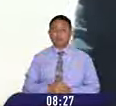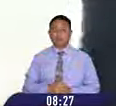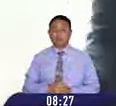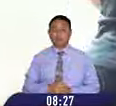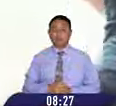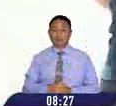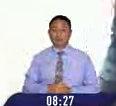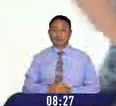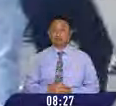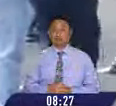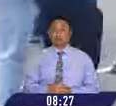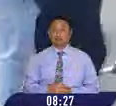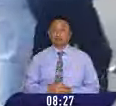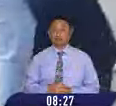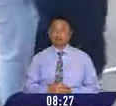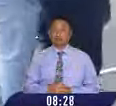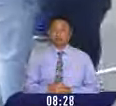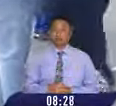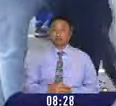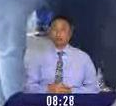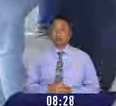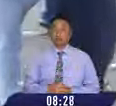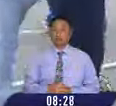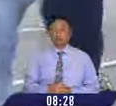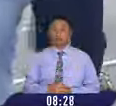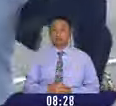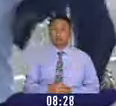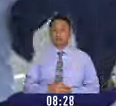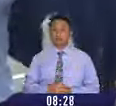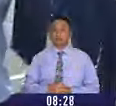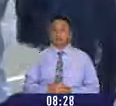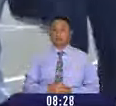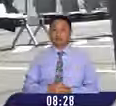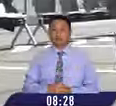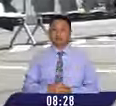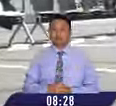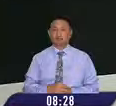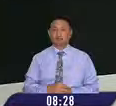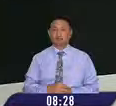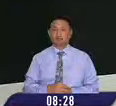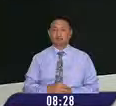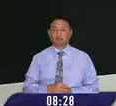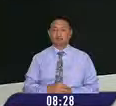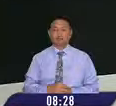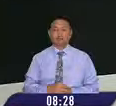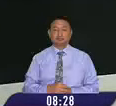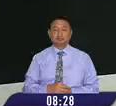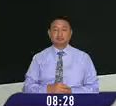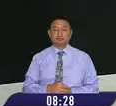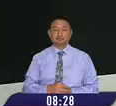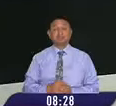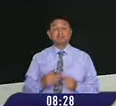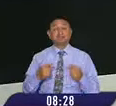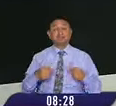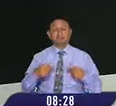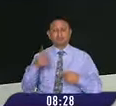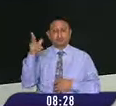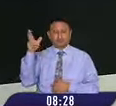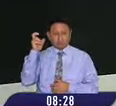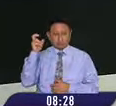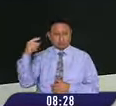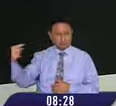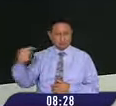la realización de Paula Castillo, informó Álvaro Terán. Y cada vez se escucha con